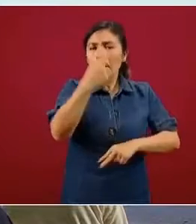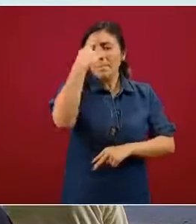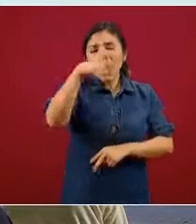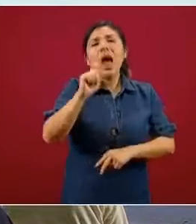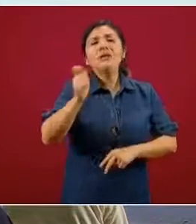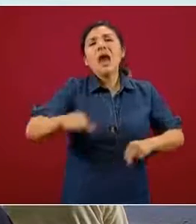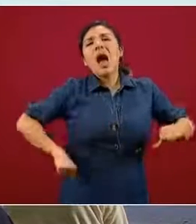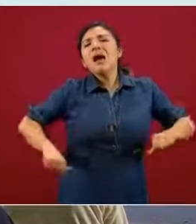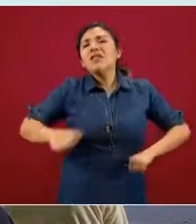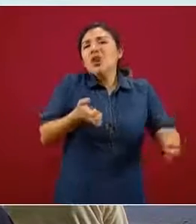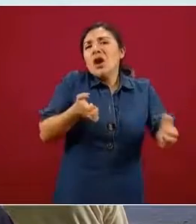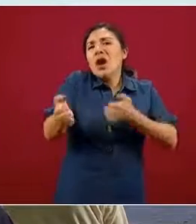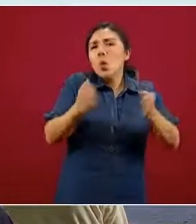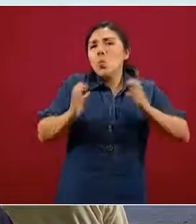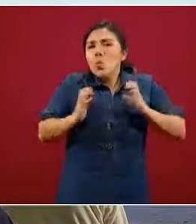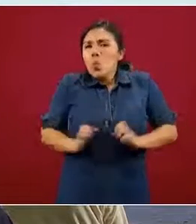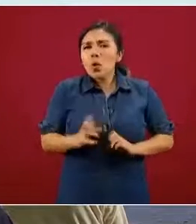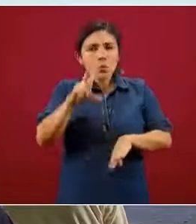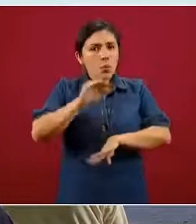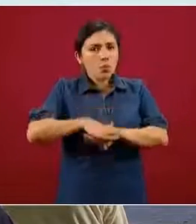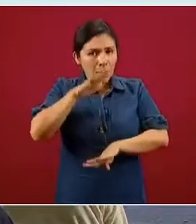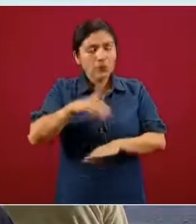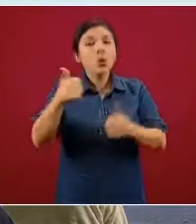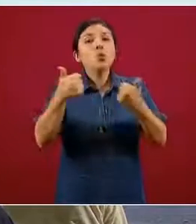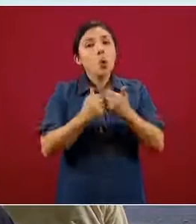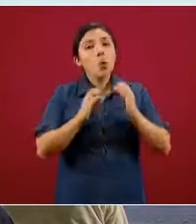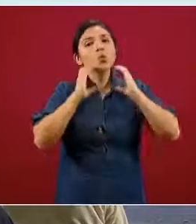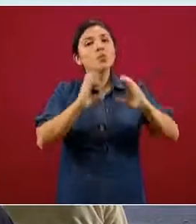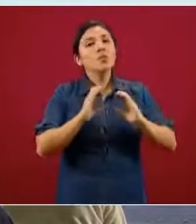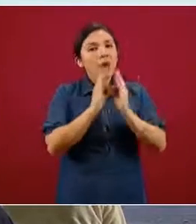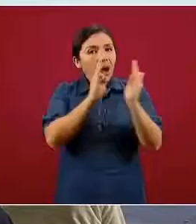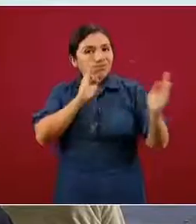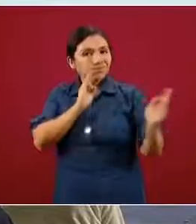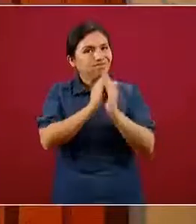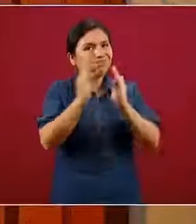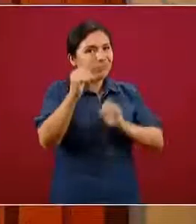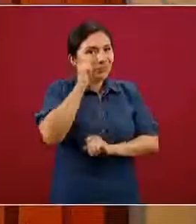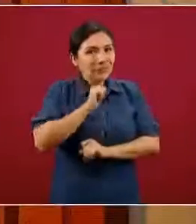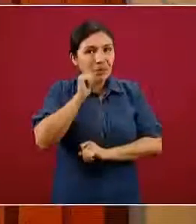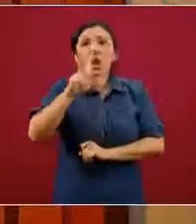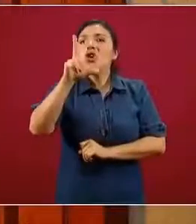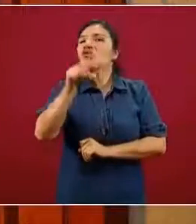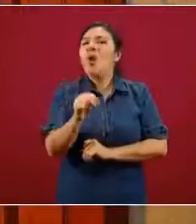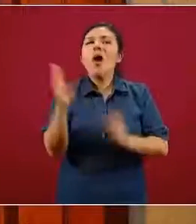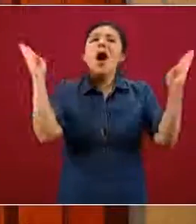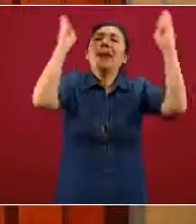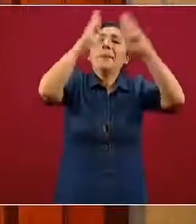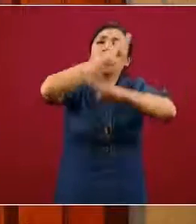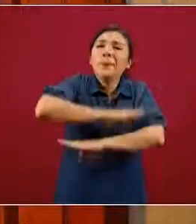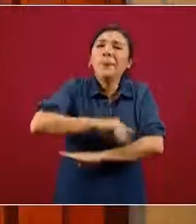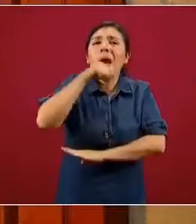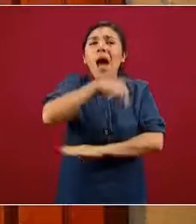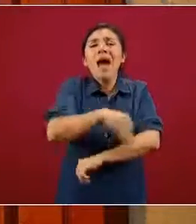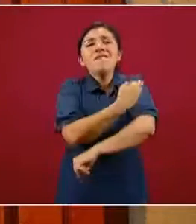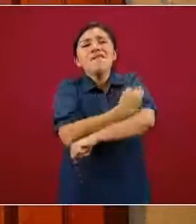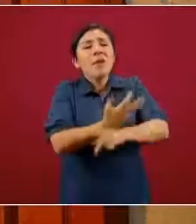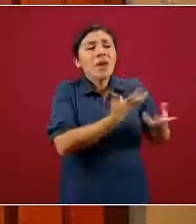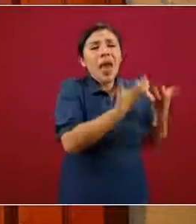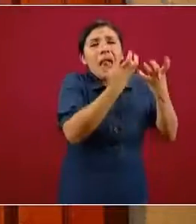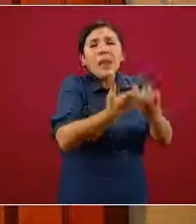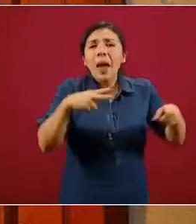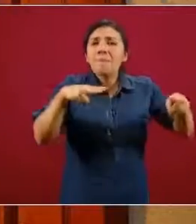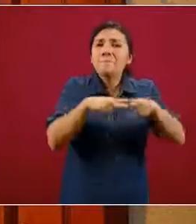solo activación física, con medidas de sana distancia, no para actividades familiares